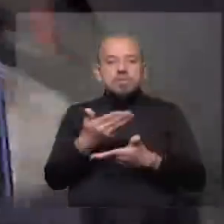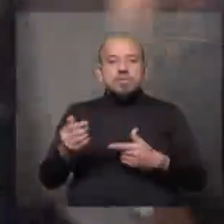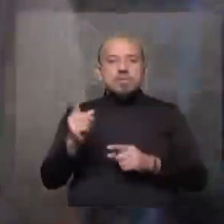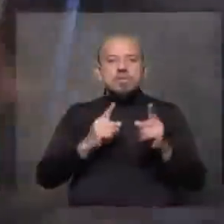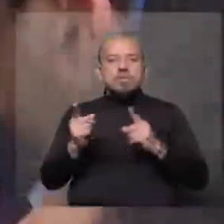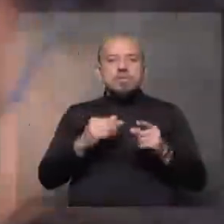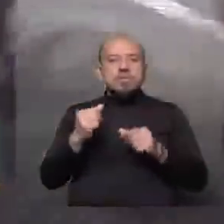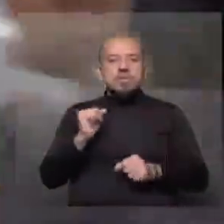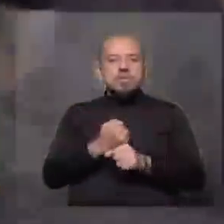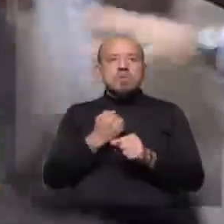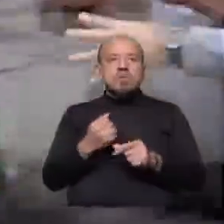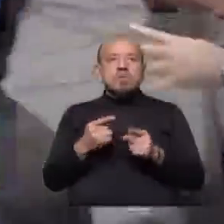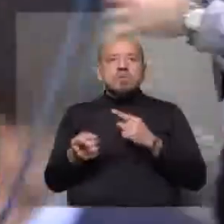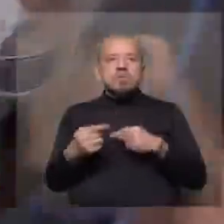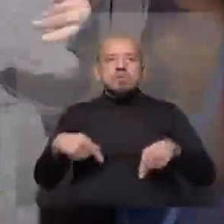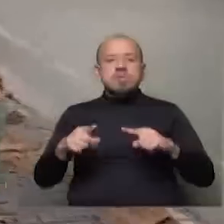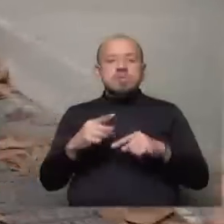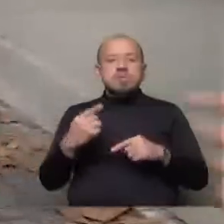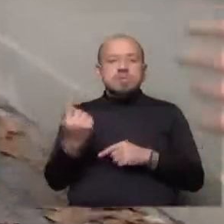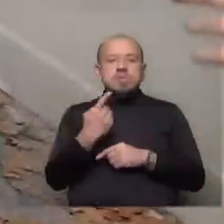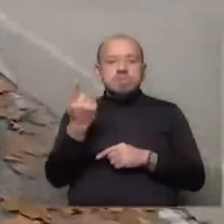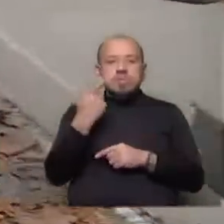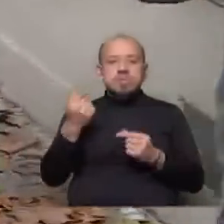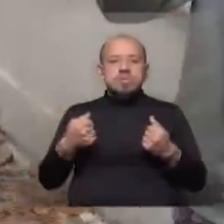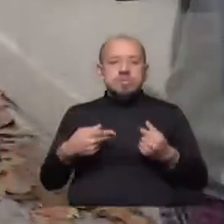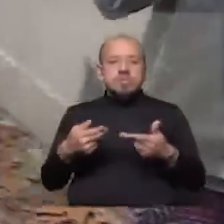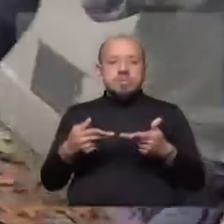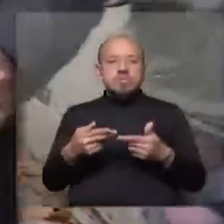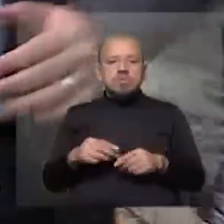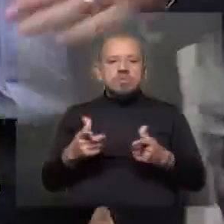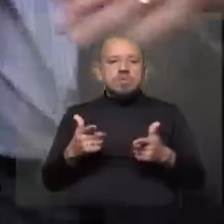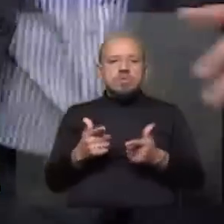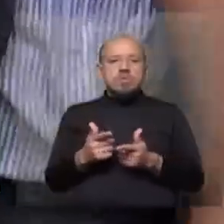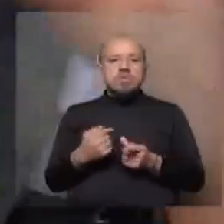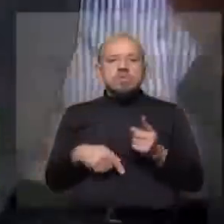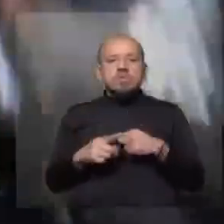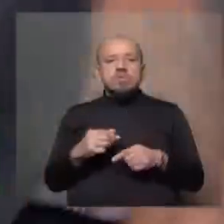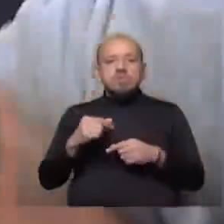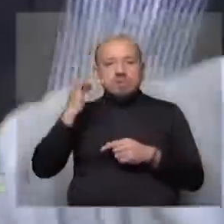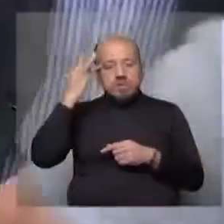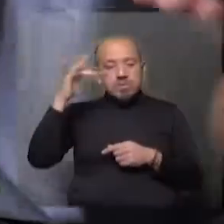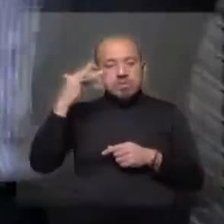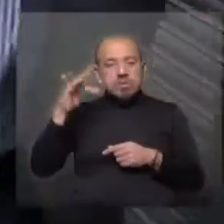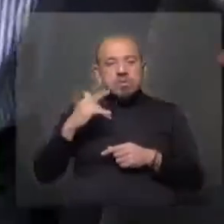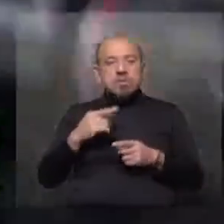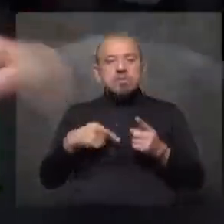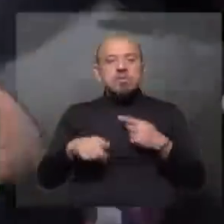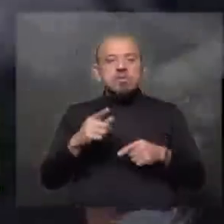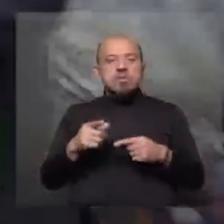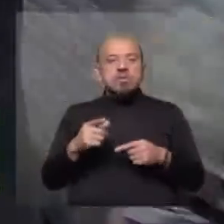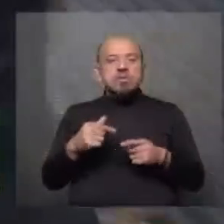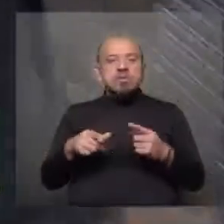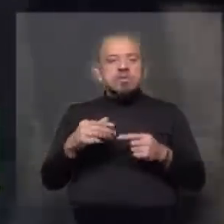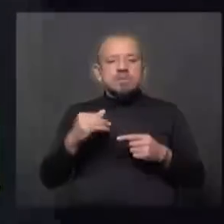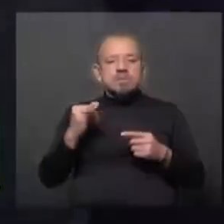casos premios como ser parte de un campeonato de fútbol que en realidad no existía para que los Los Adolescentes aceptaran someterse a sus actos